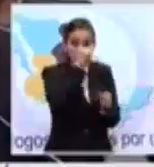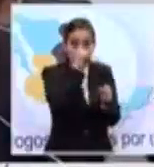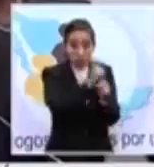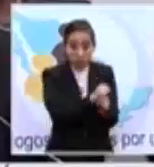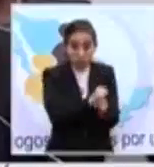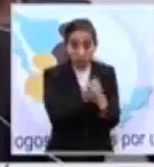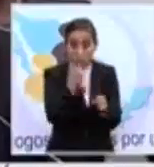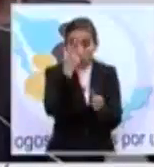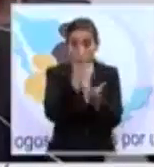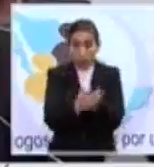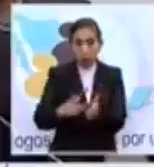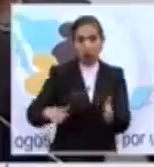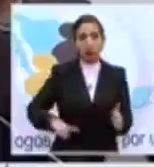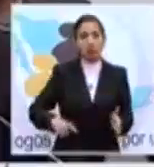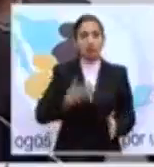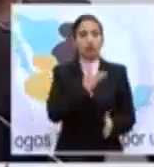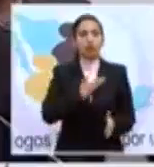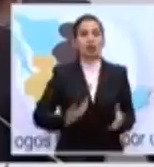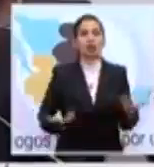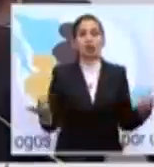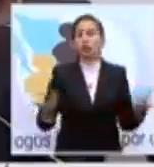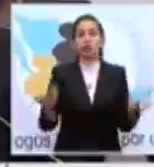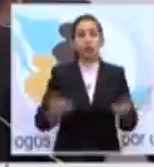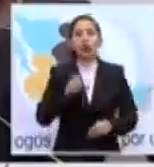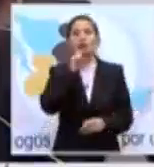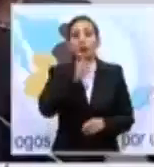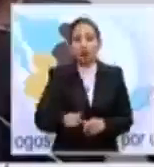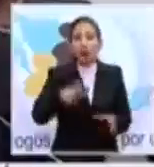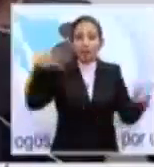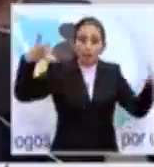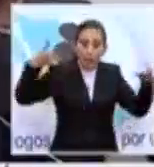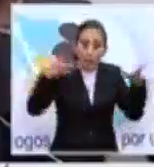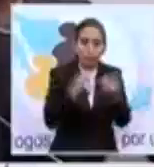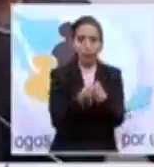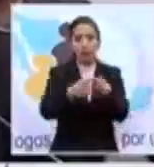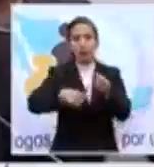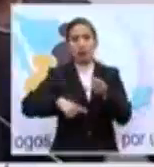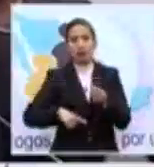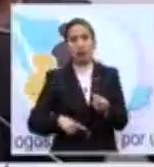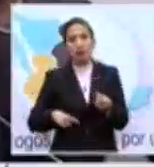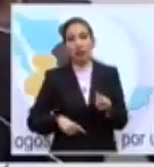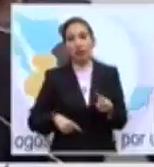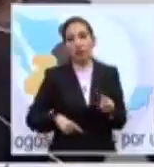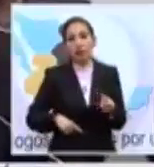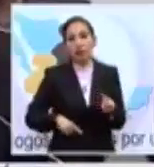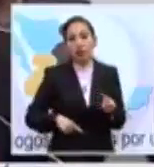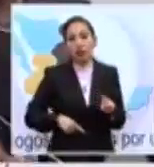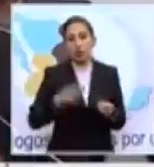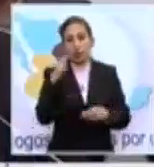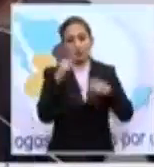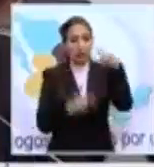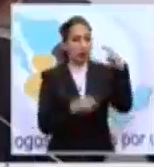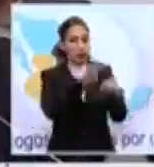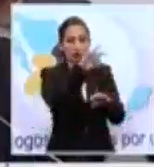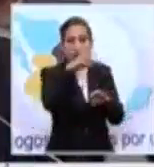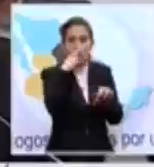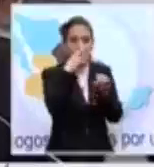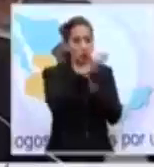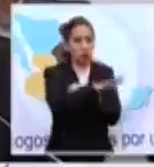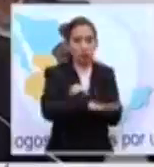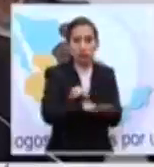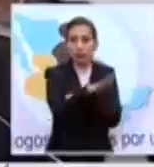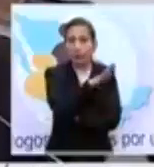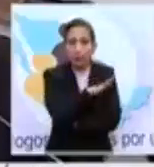administración del Poder Ejecutivo, sino debe ser del conjunto de los niveles de gobierno y de los